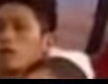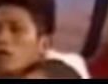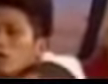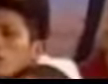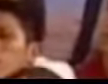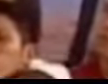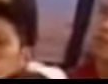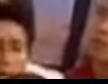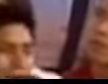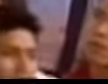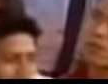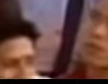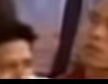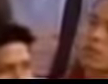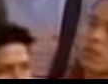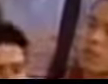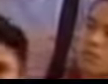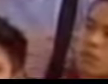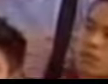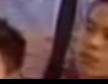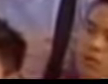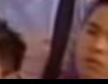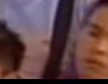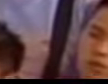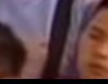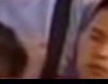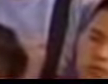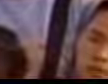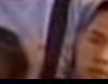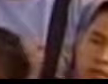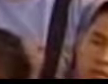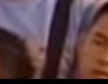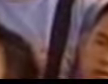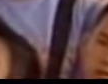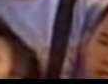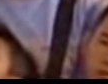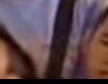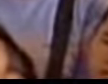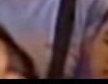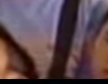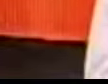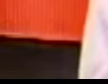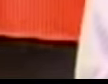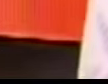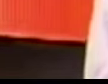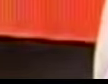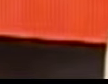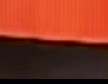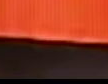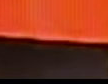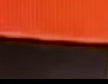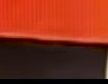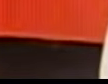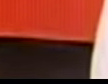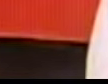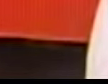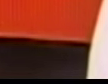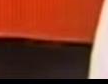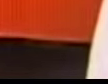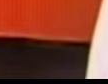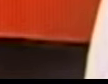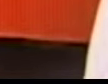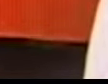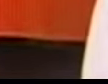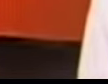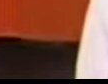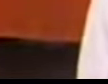aburrió, ¿qué más? No mire todos los letreros que saca la gente. Eso, más presi. Respeto para el Masi, por lentes, favor. Lentes, presi, no dice eso. Maito de pollo,